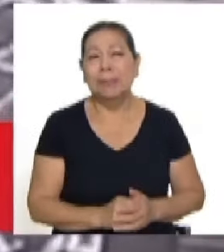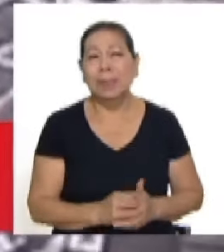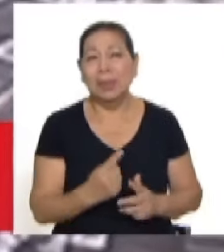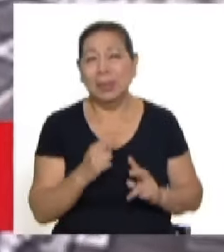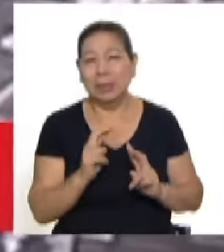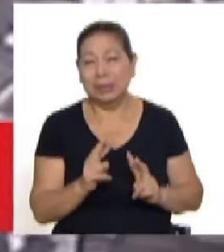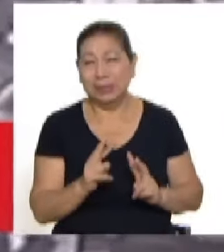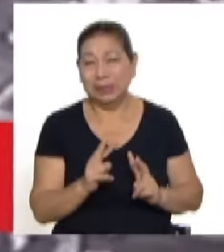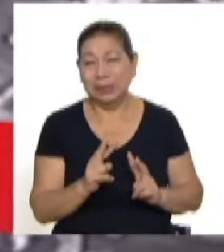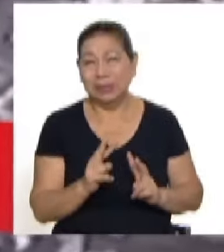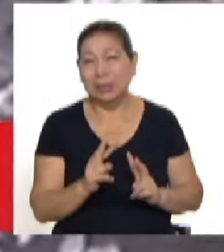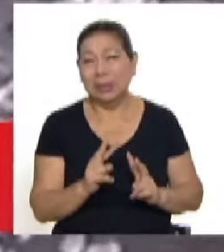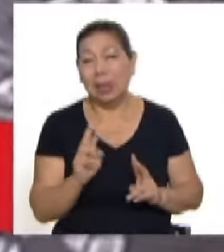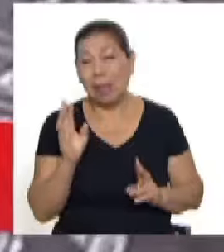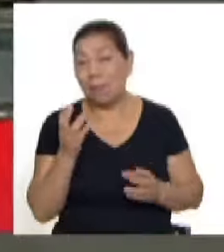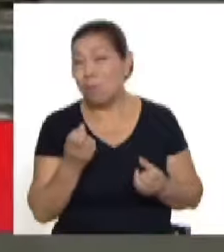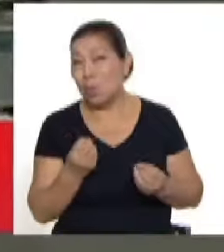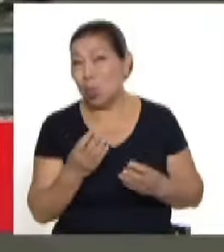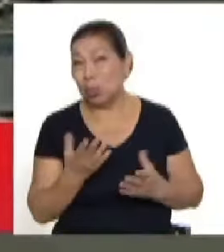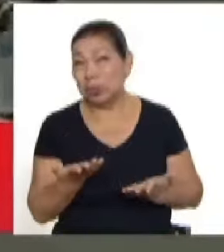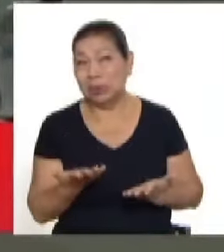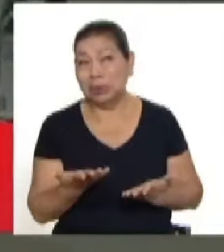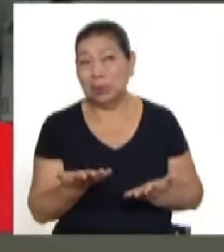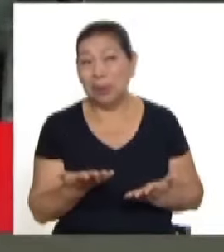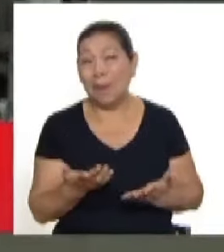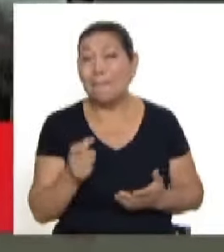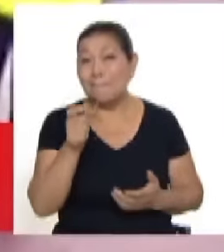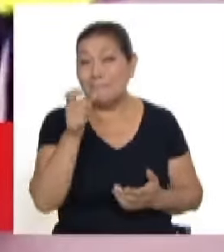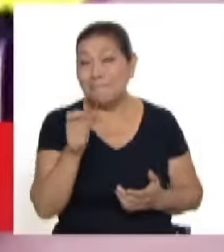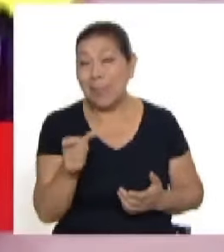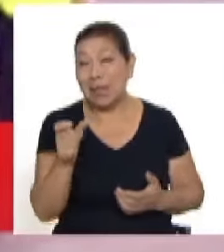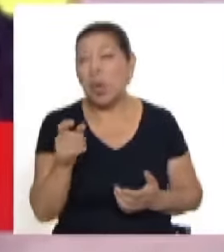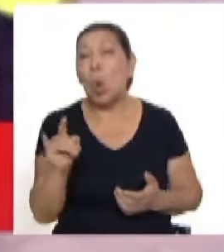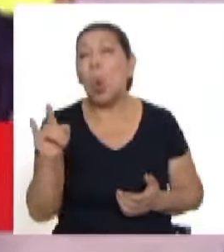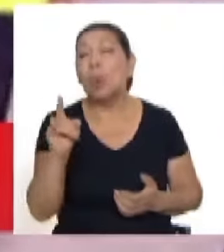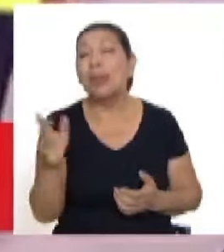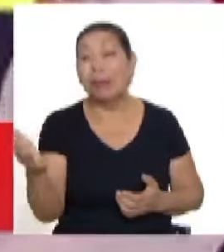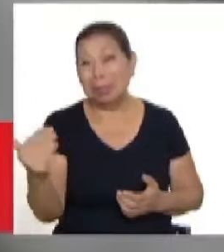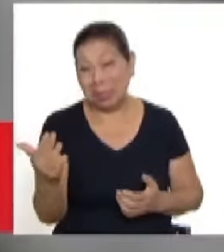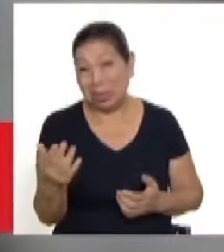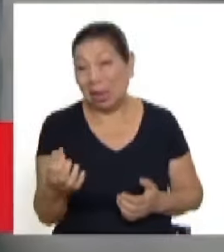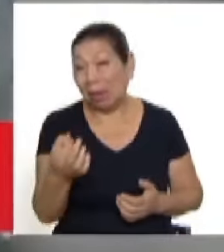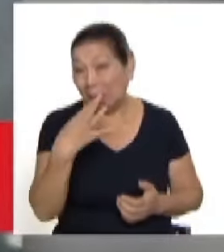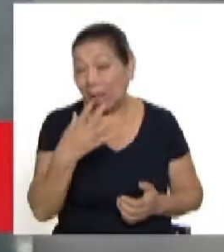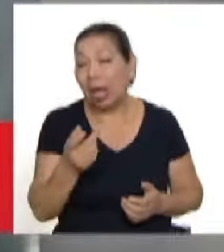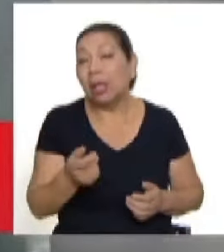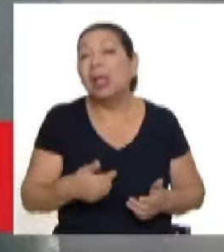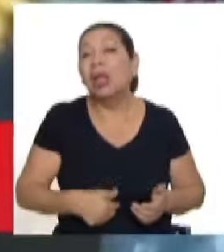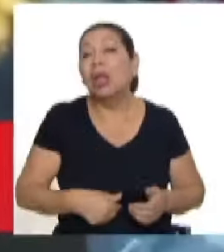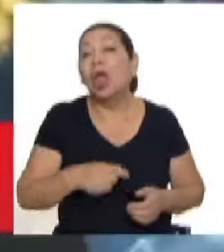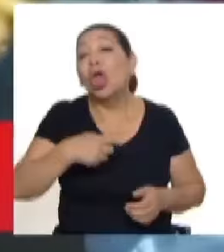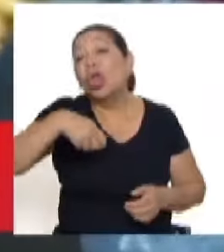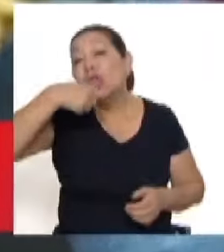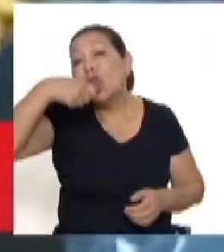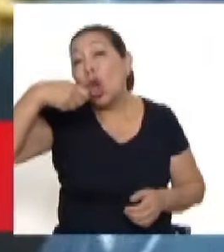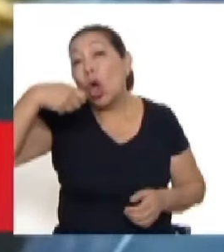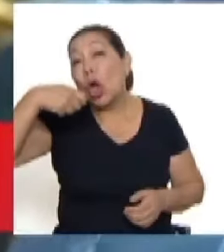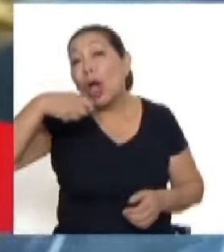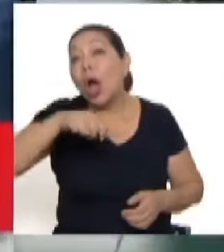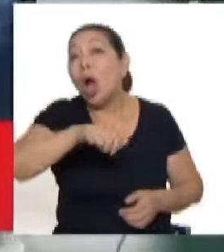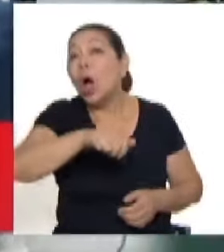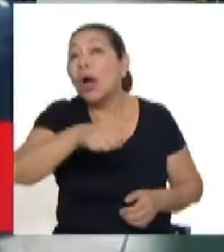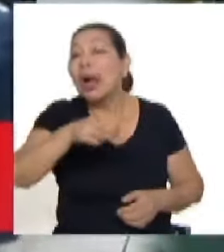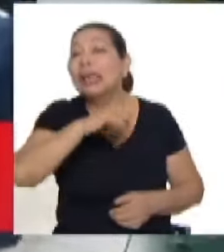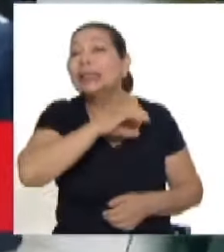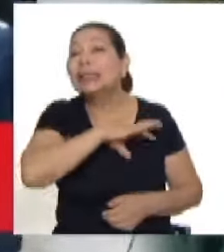Estos eventos son una preocupante tendencia en la que personas son utilizadas como burrier para transportar droga con destino al vecino